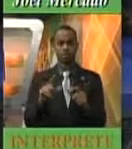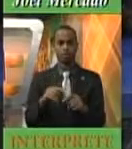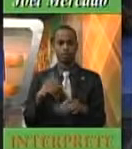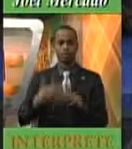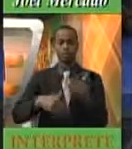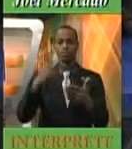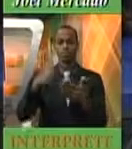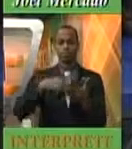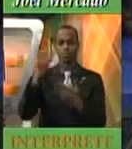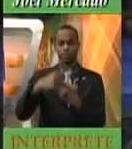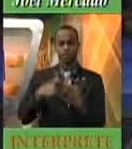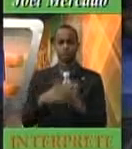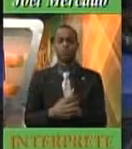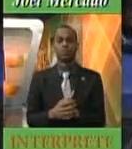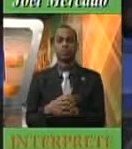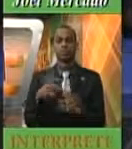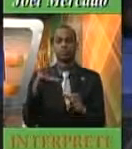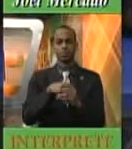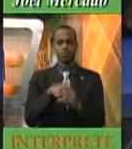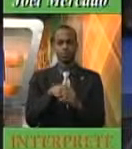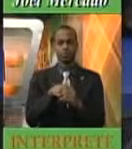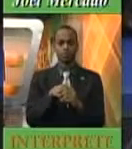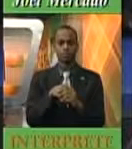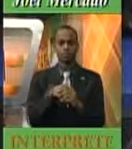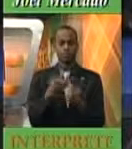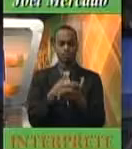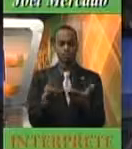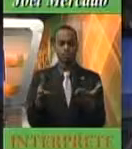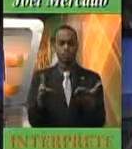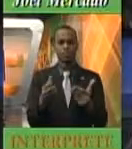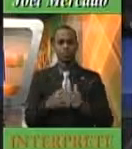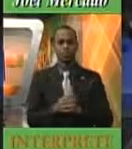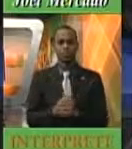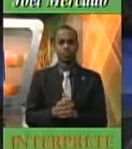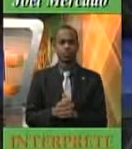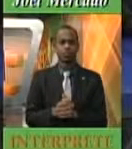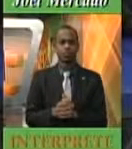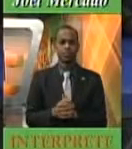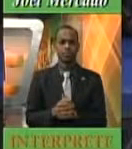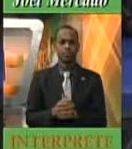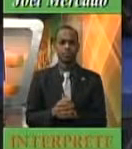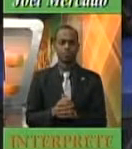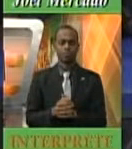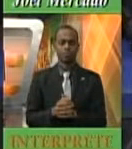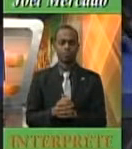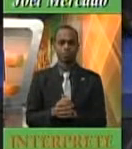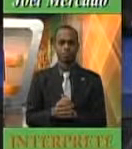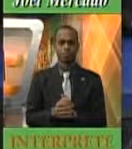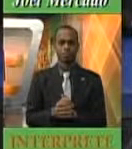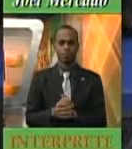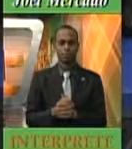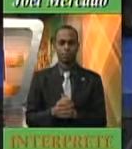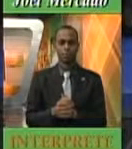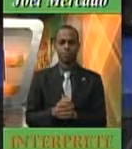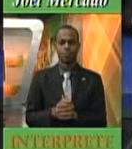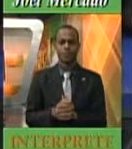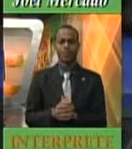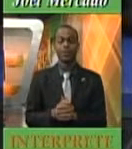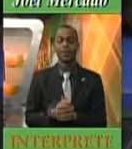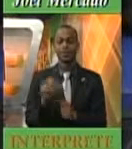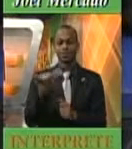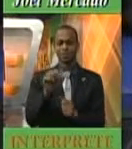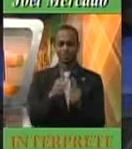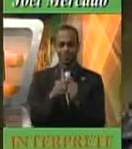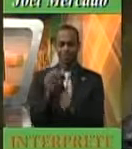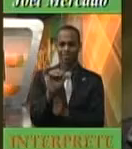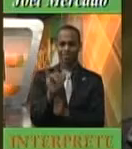la programación. De la programación y ustedes, tú y... Claro que sí. Y Daniela. Bien, bien. Sí, le